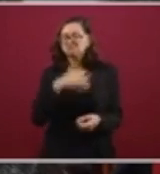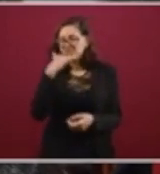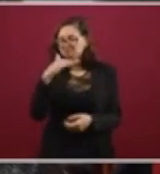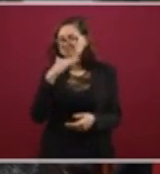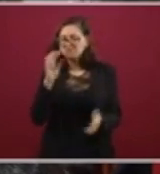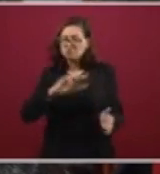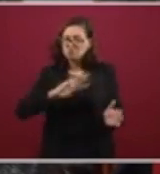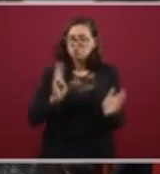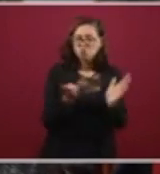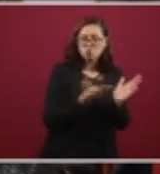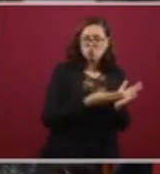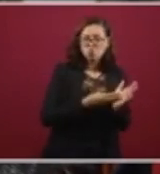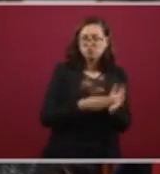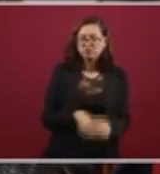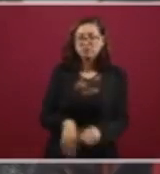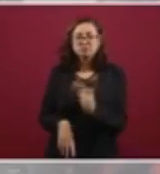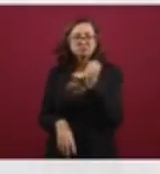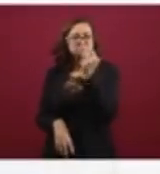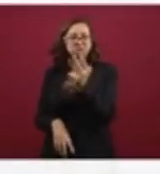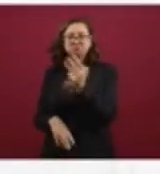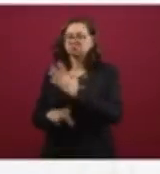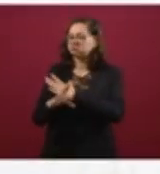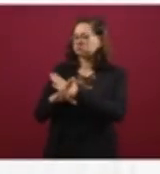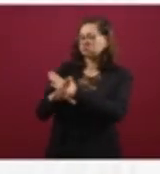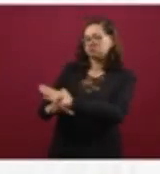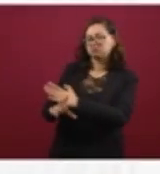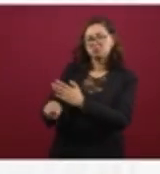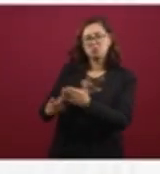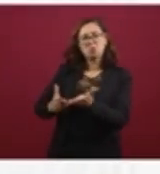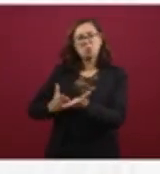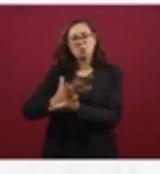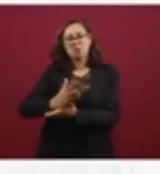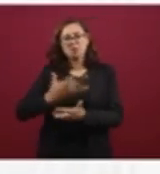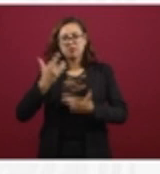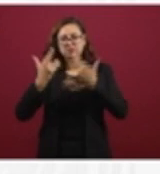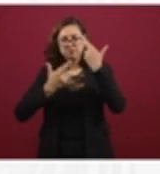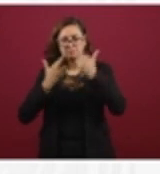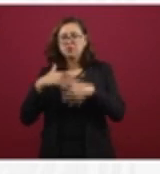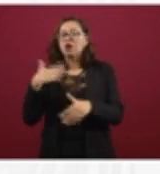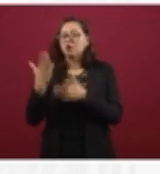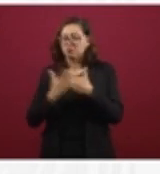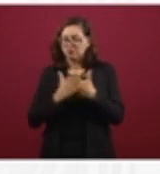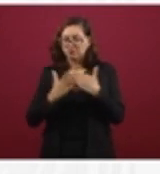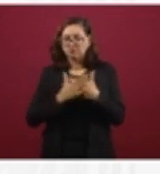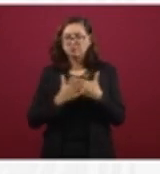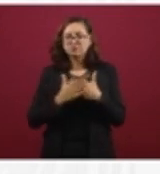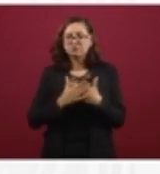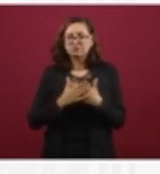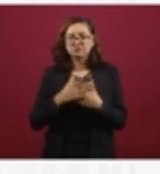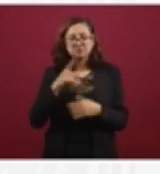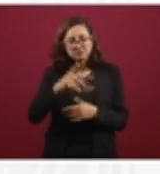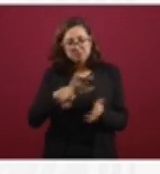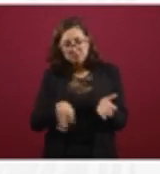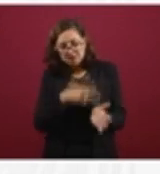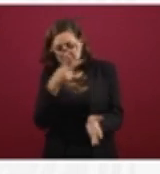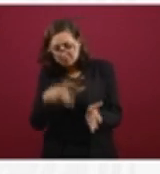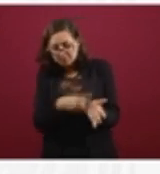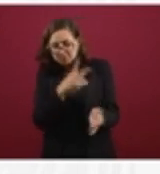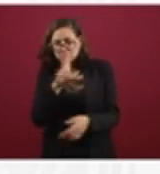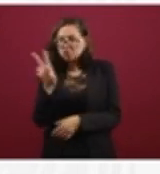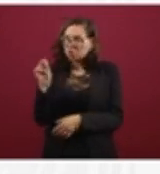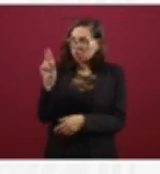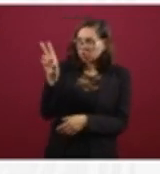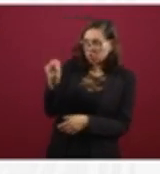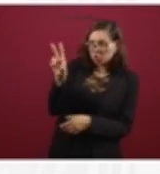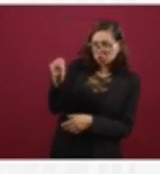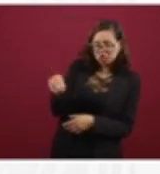3 negativas a verificación, que se suman al futuro operativo ya de las negativas en gas LP que no hemos